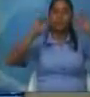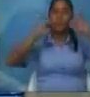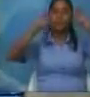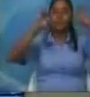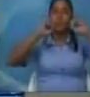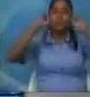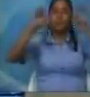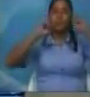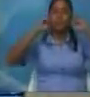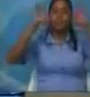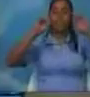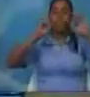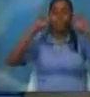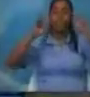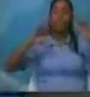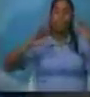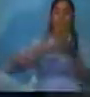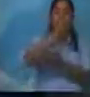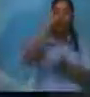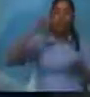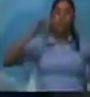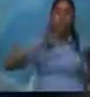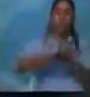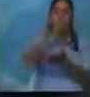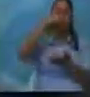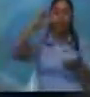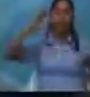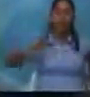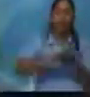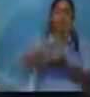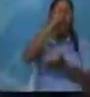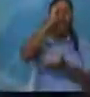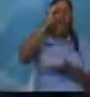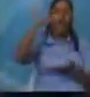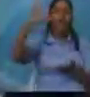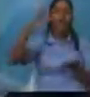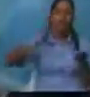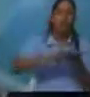guanares Gloria a Dios Gloria a Dios gloria a Dios